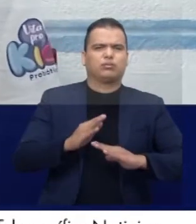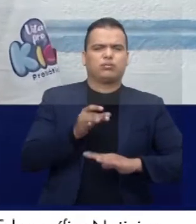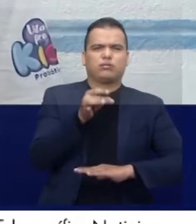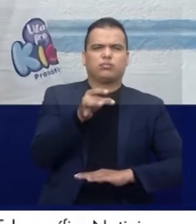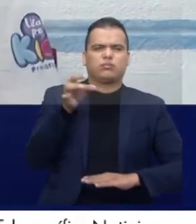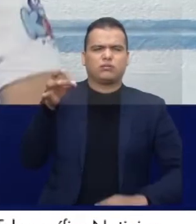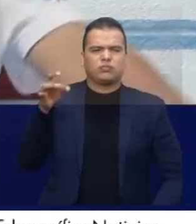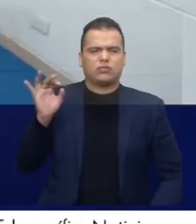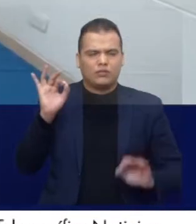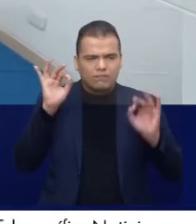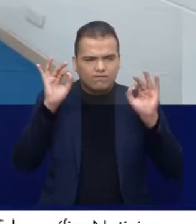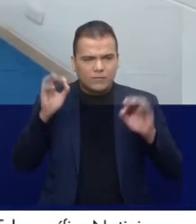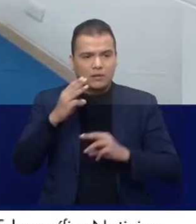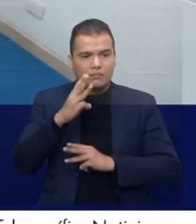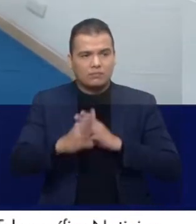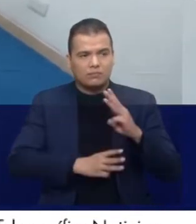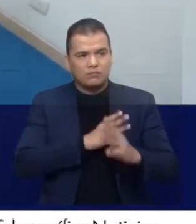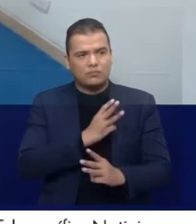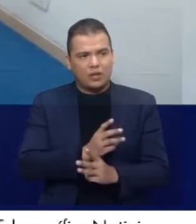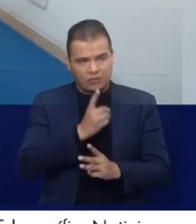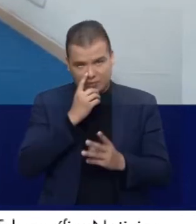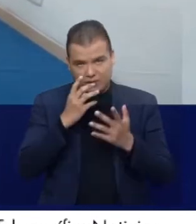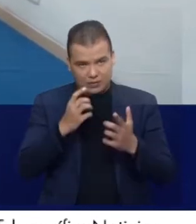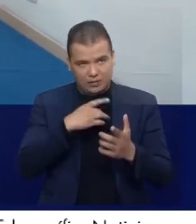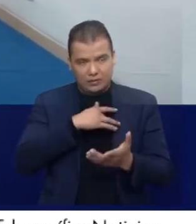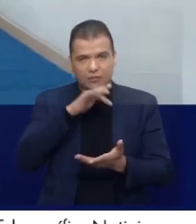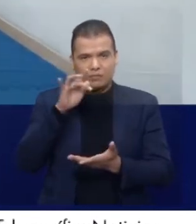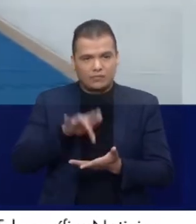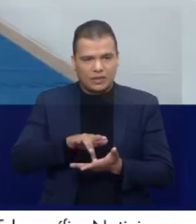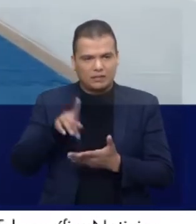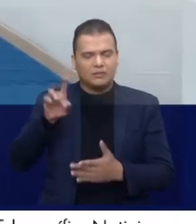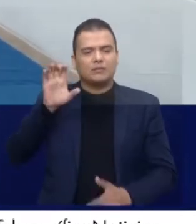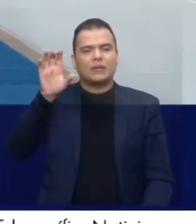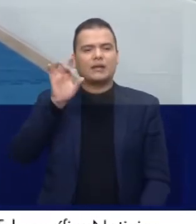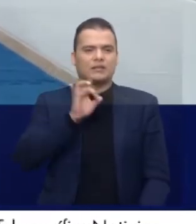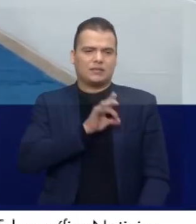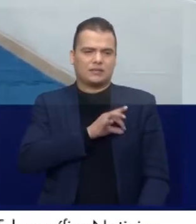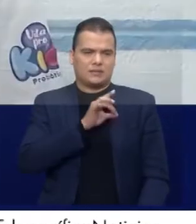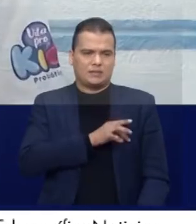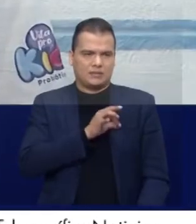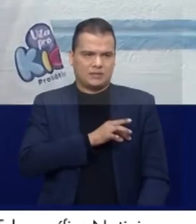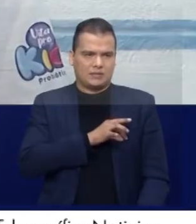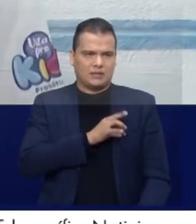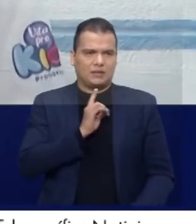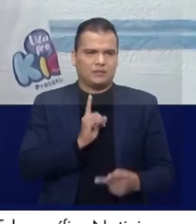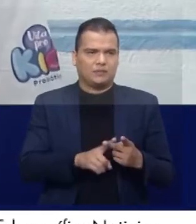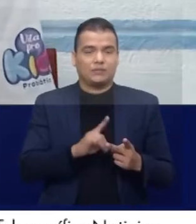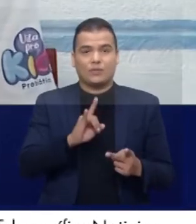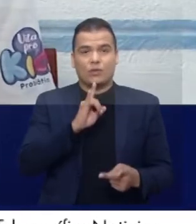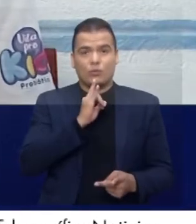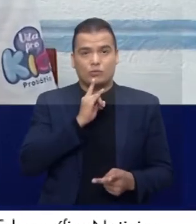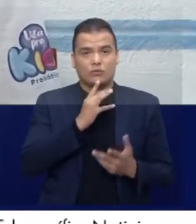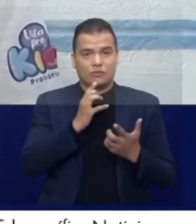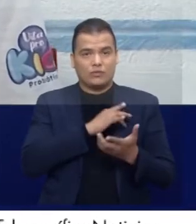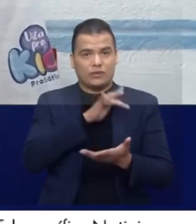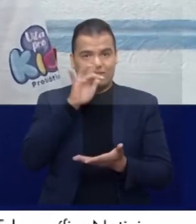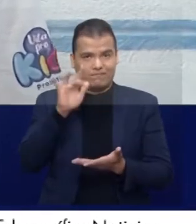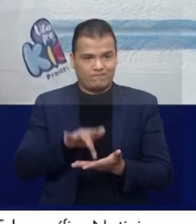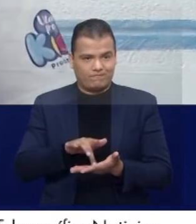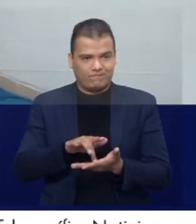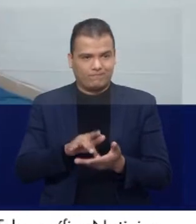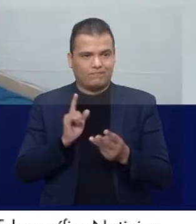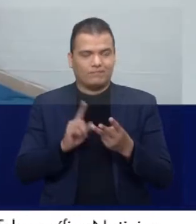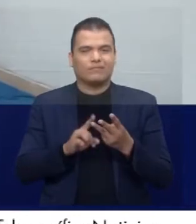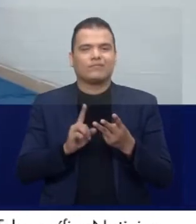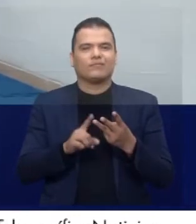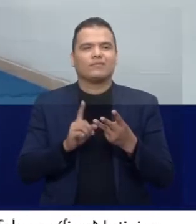karateca de todo el mundo. Me gustaría visitar a Chile y a Estados Unidos y a